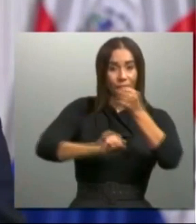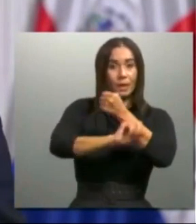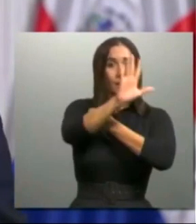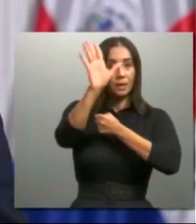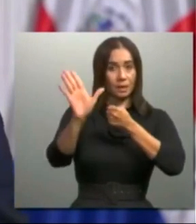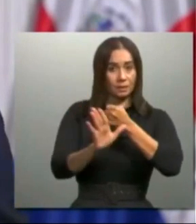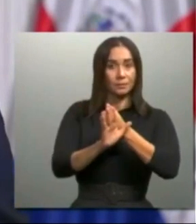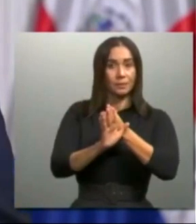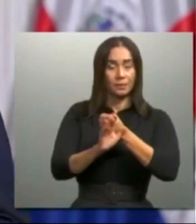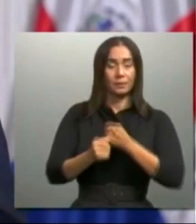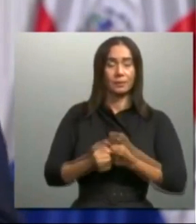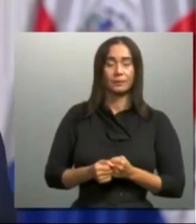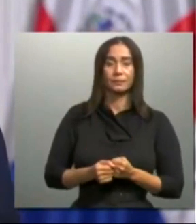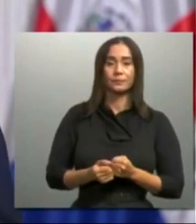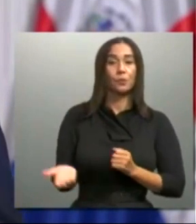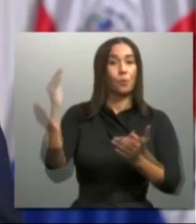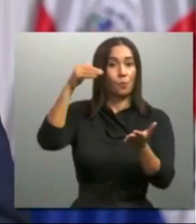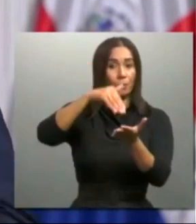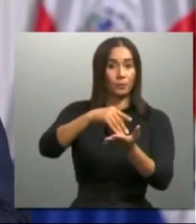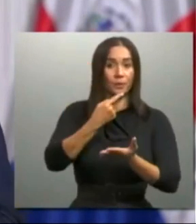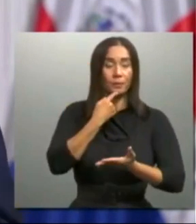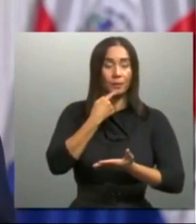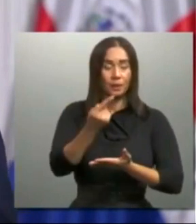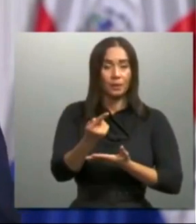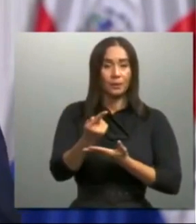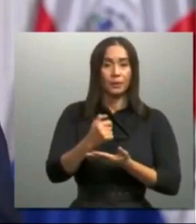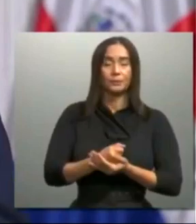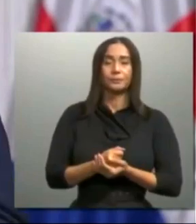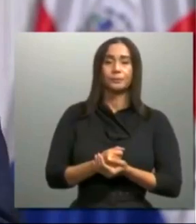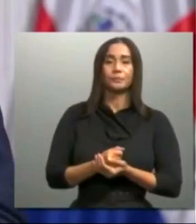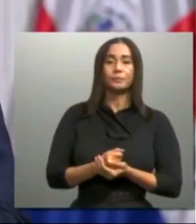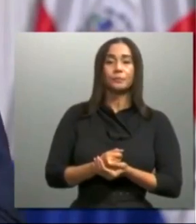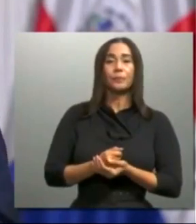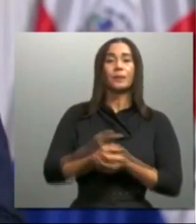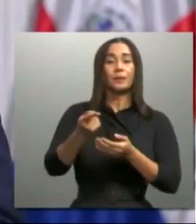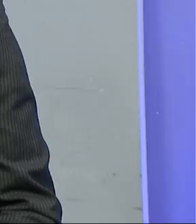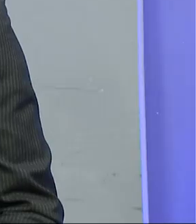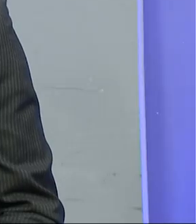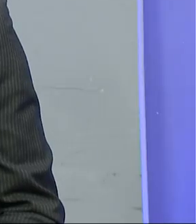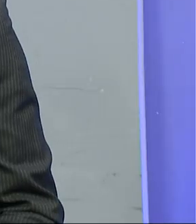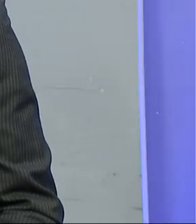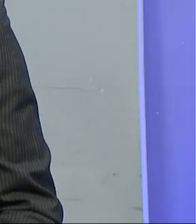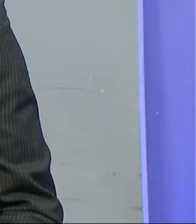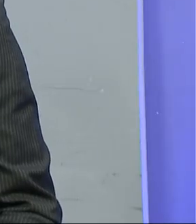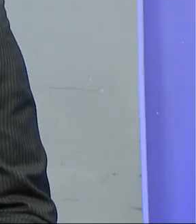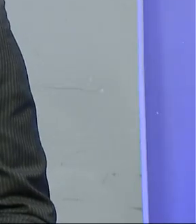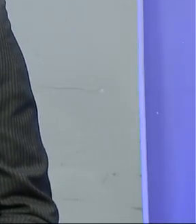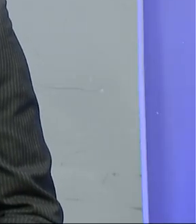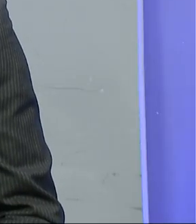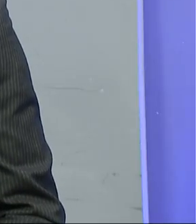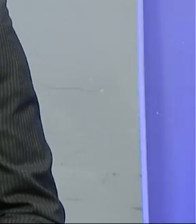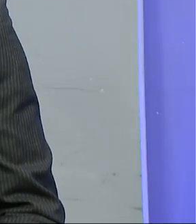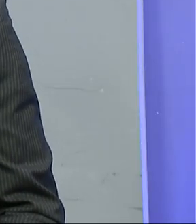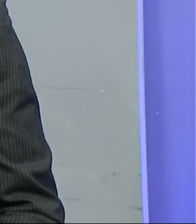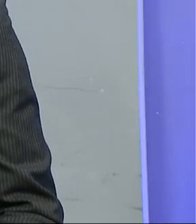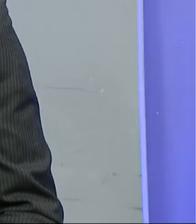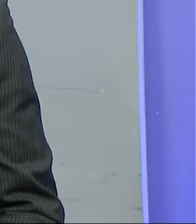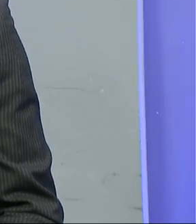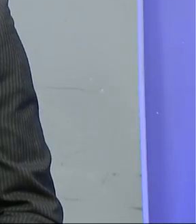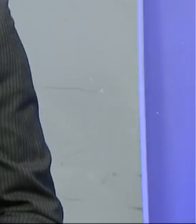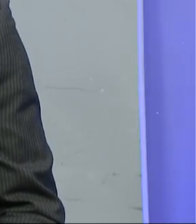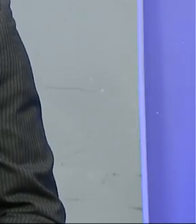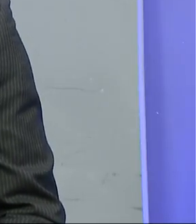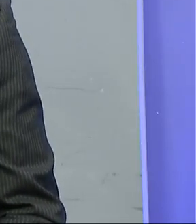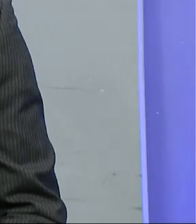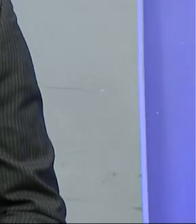mucho tiempo y también anunció ahí que él había recibido el 25 de enero